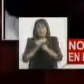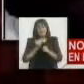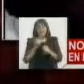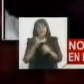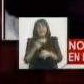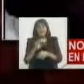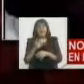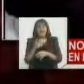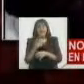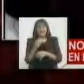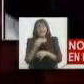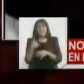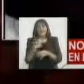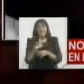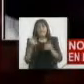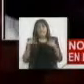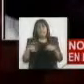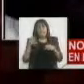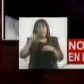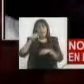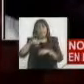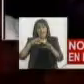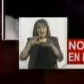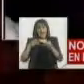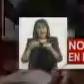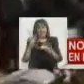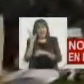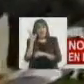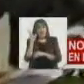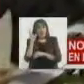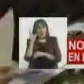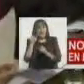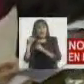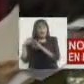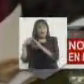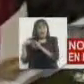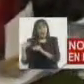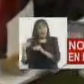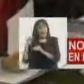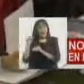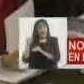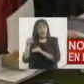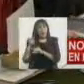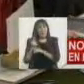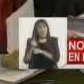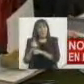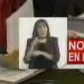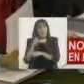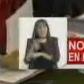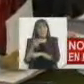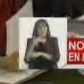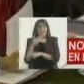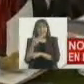Justicia. Vamos a venir hoy en la tarde a oír al lado nicaragüense, obviamente.